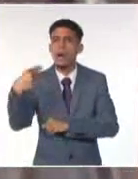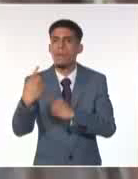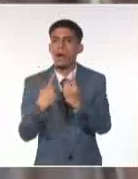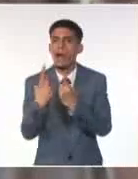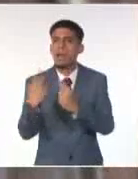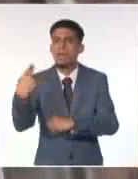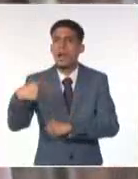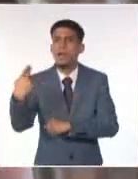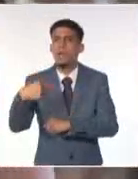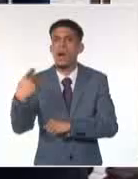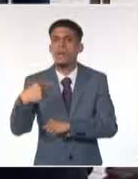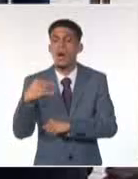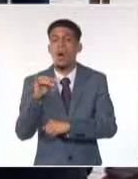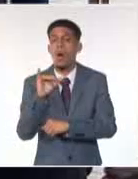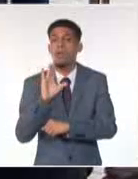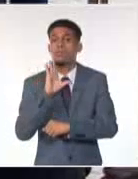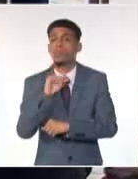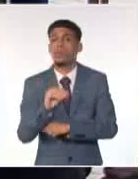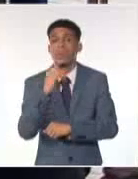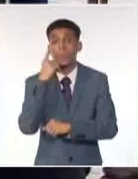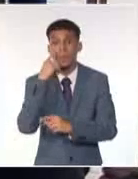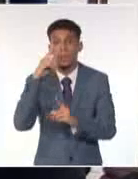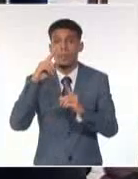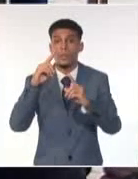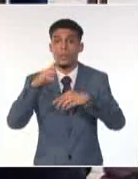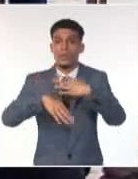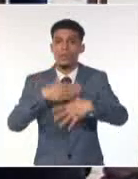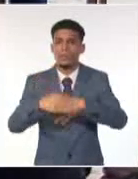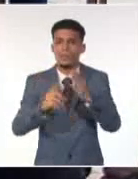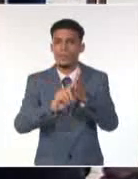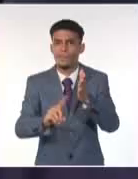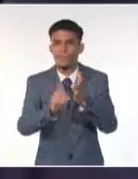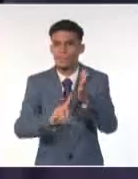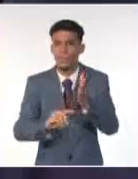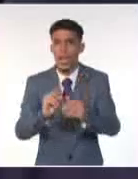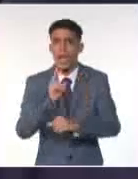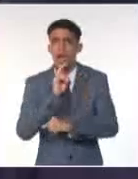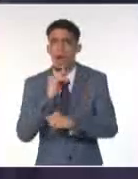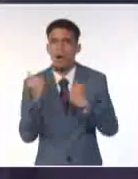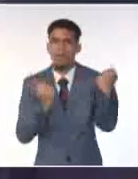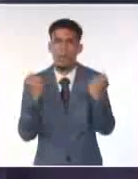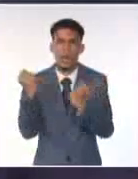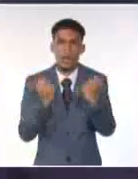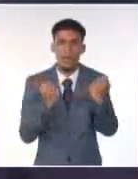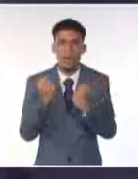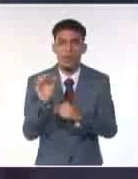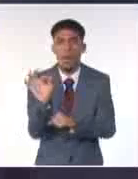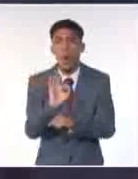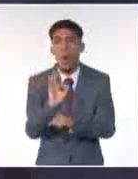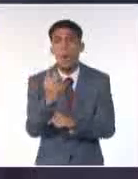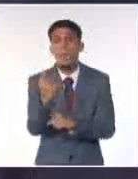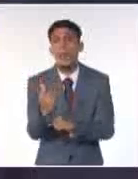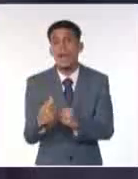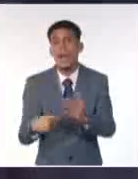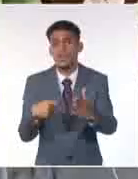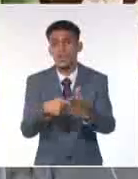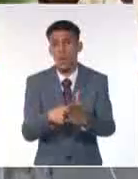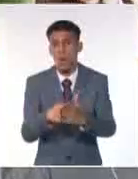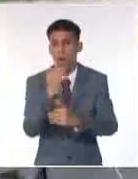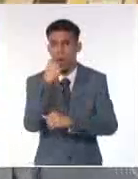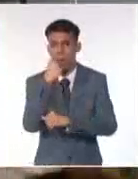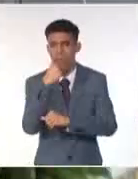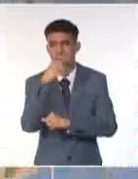como el transporte, el abasto de agua, los servicios eléctricos y de higiene comunal o el precio de los alimentos, pero sí